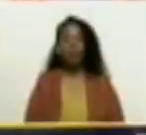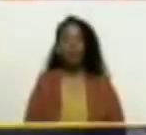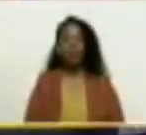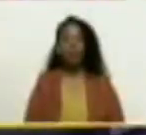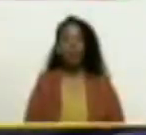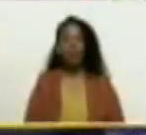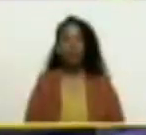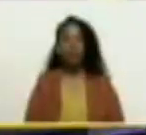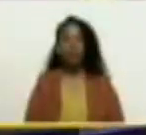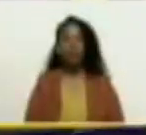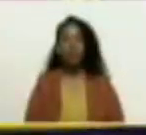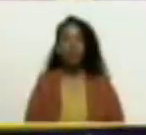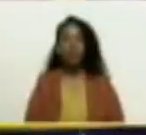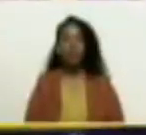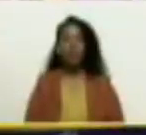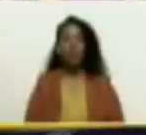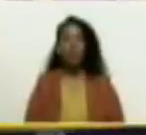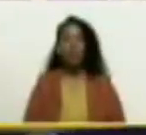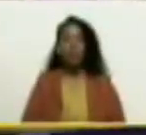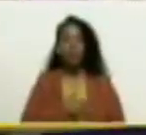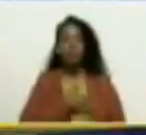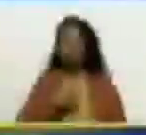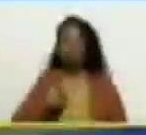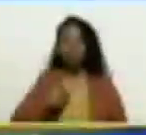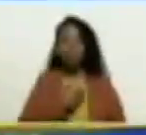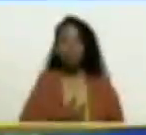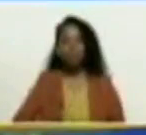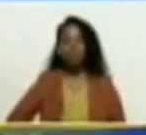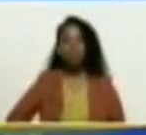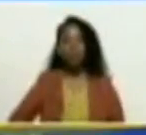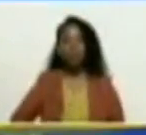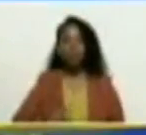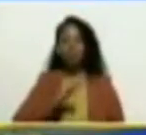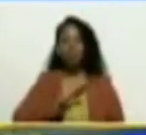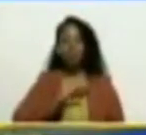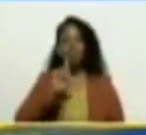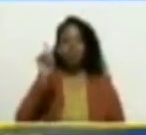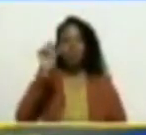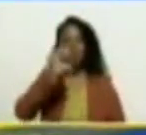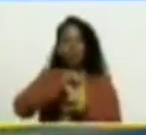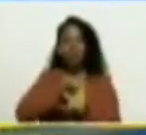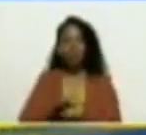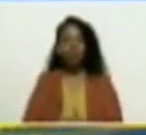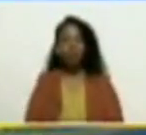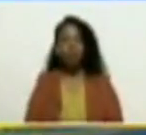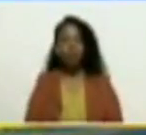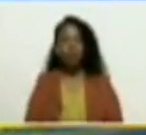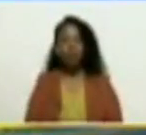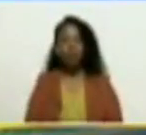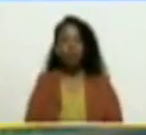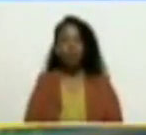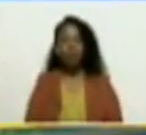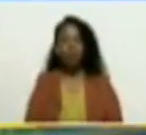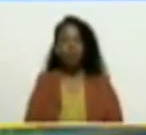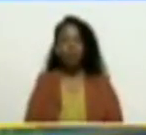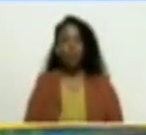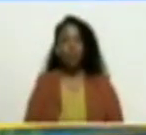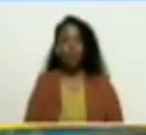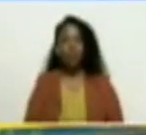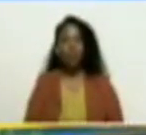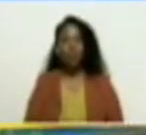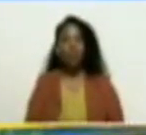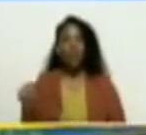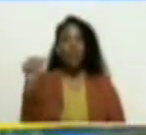Querido presidente de la República Islámica de Irán, Seyed